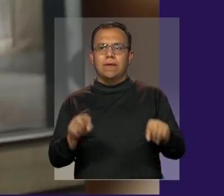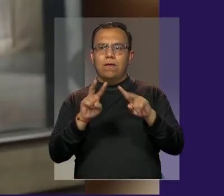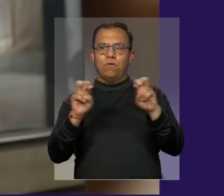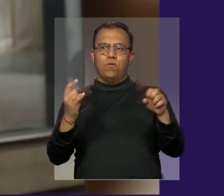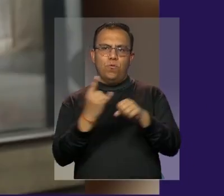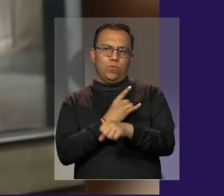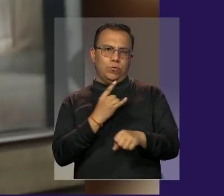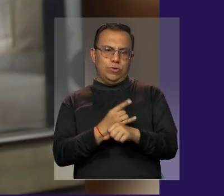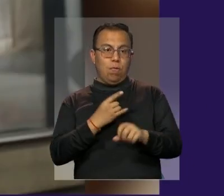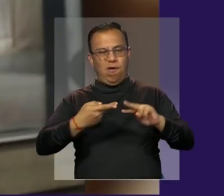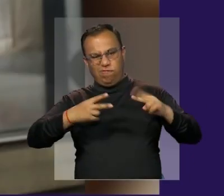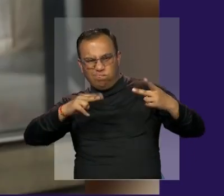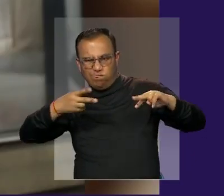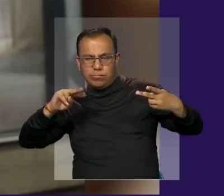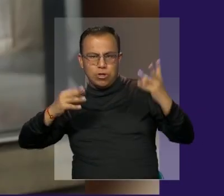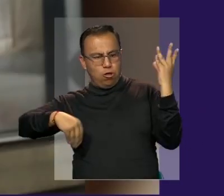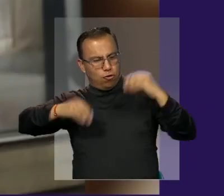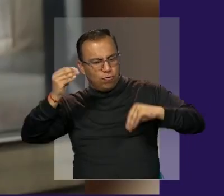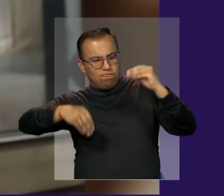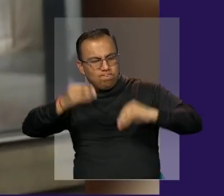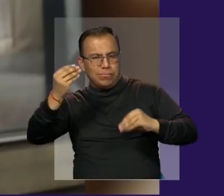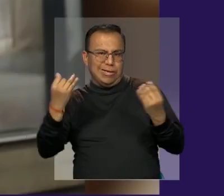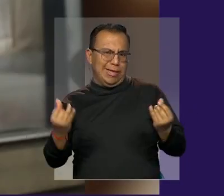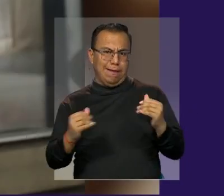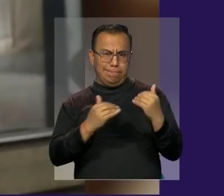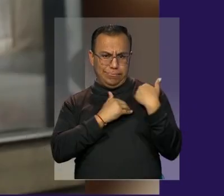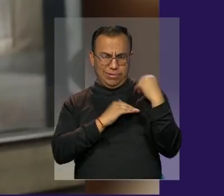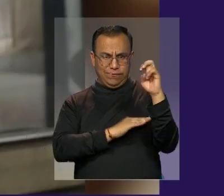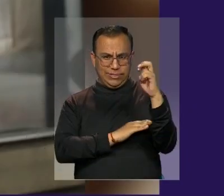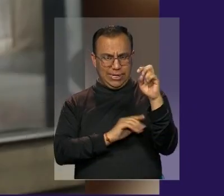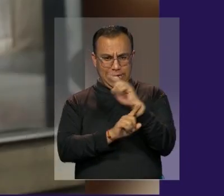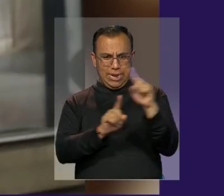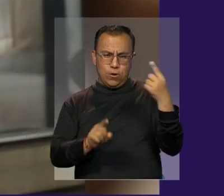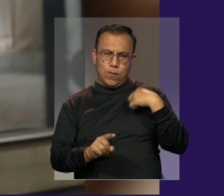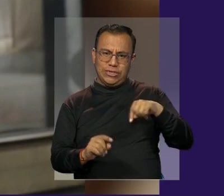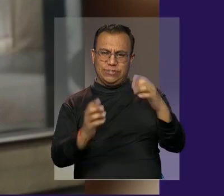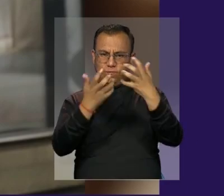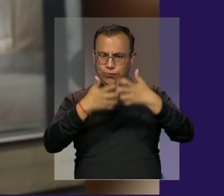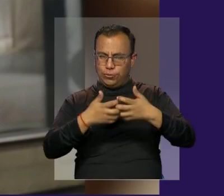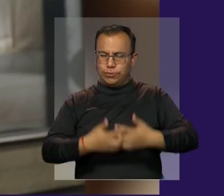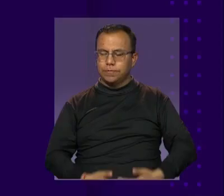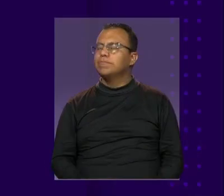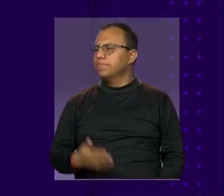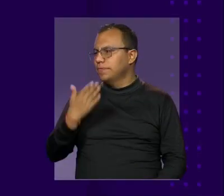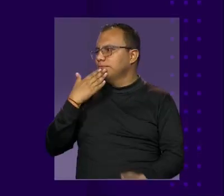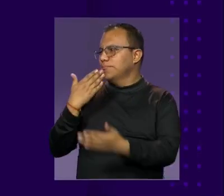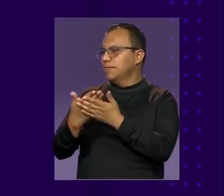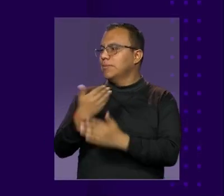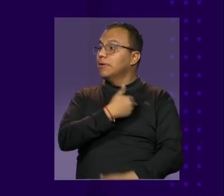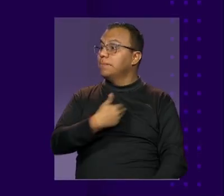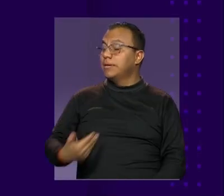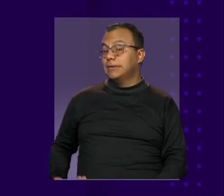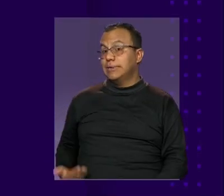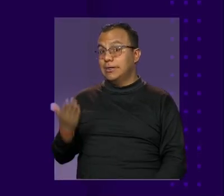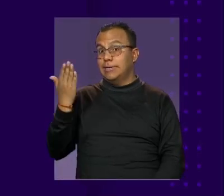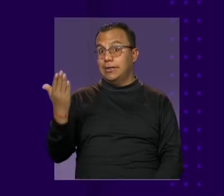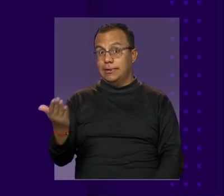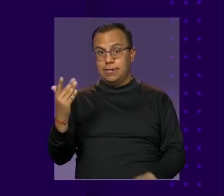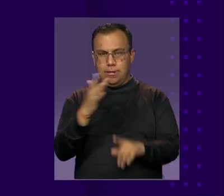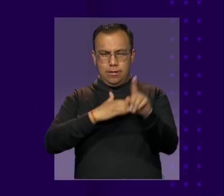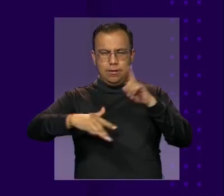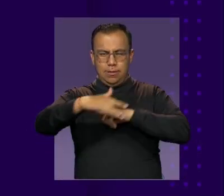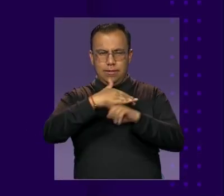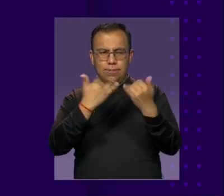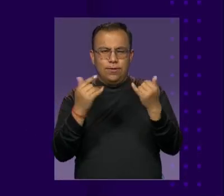para hacer oposición, porque esa no es la labor de la Fiscalía General de la Nación. Presidenta, gracias. Para también ubicarnos un poco más en el panorama,